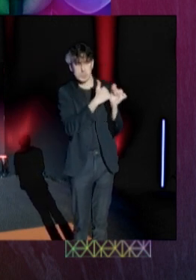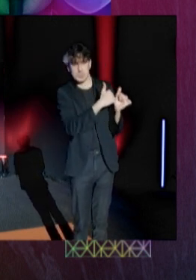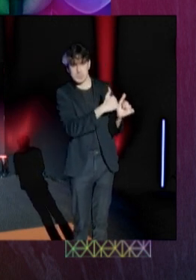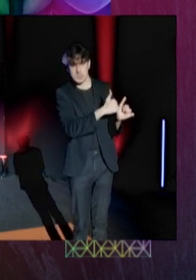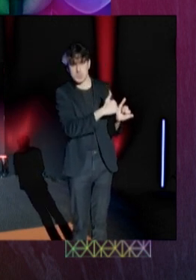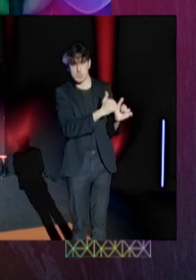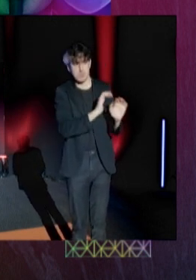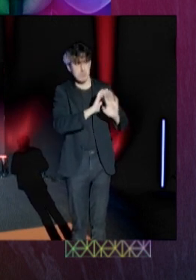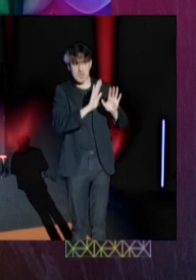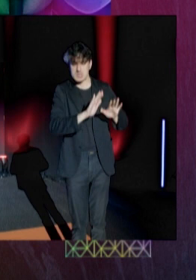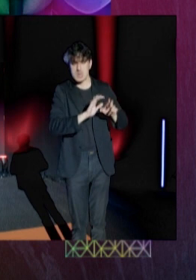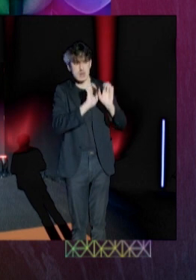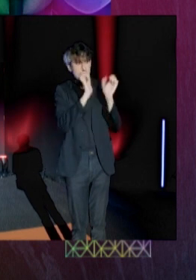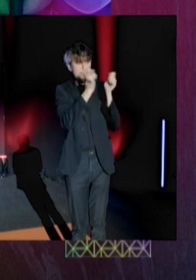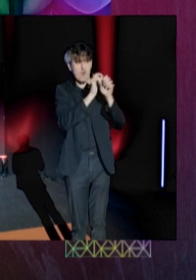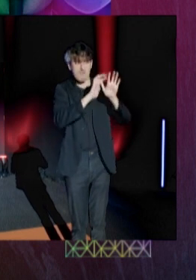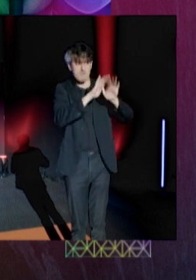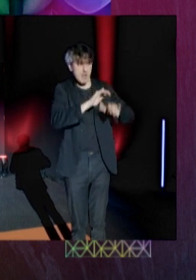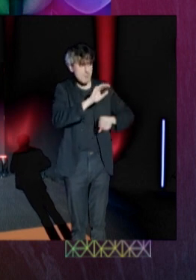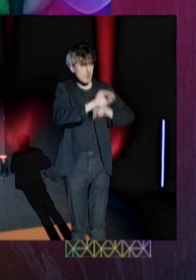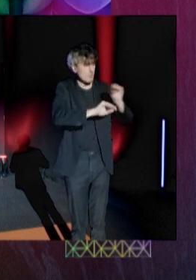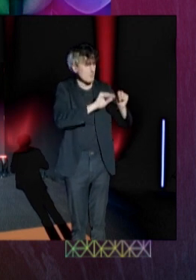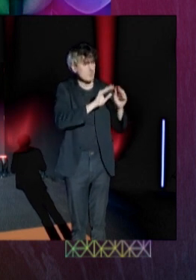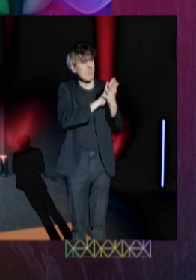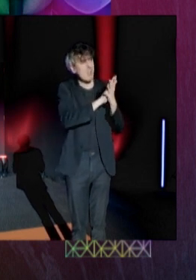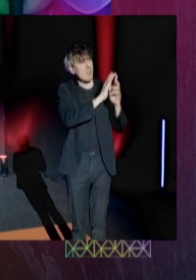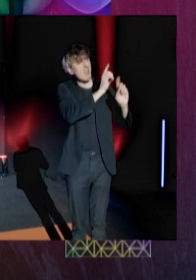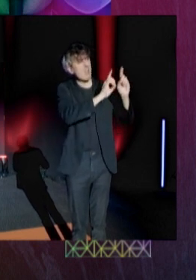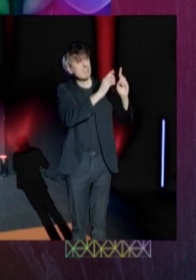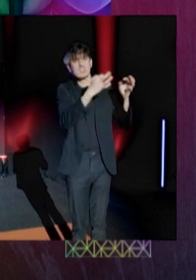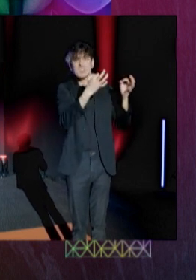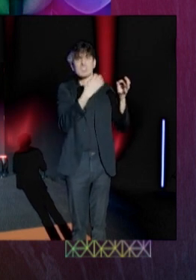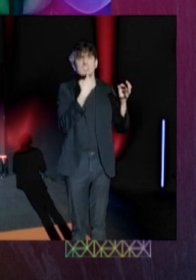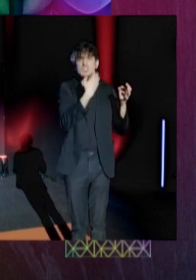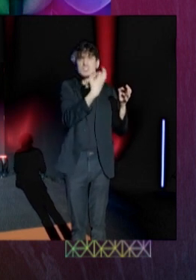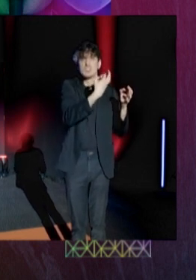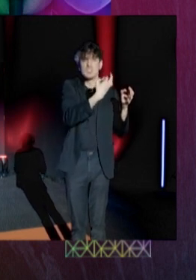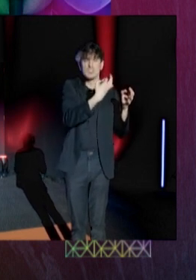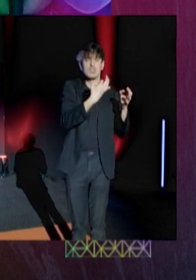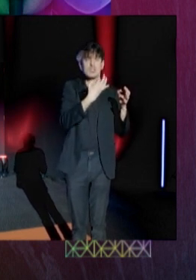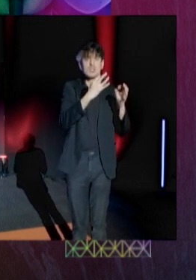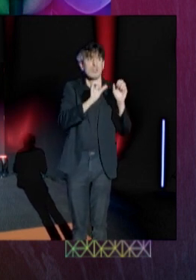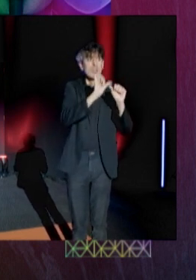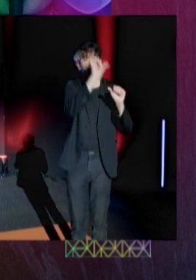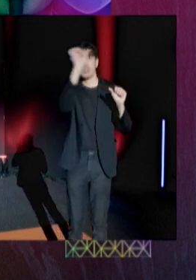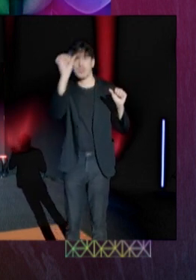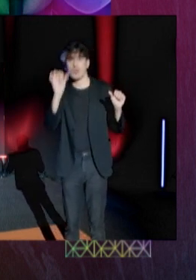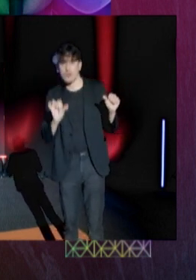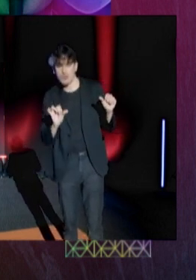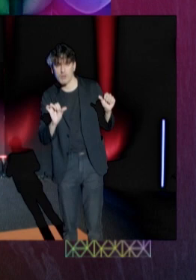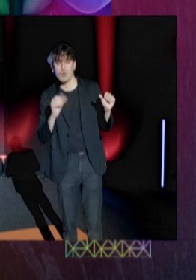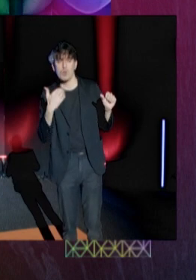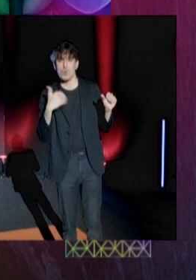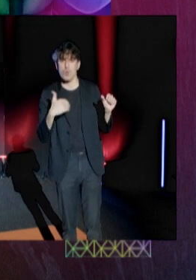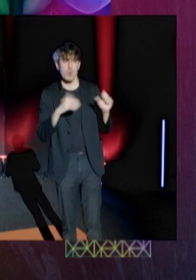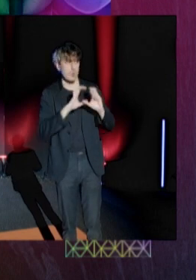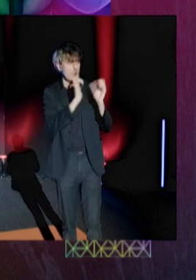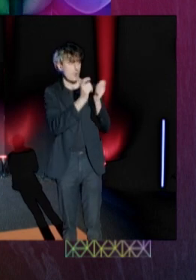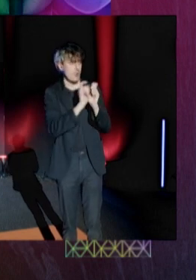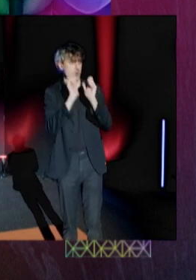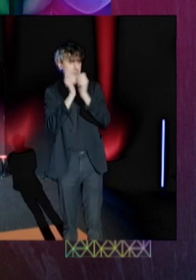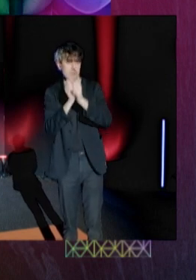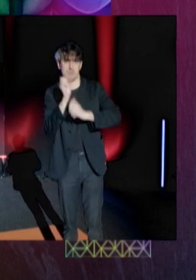que hago es preguntar al final de la reunión de qué han hablado Qué han dicho lo hago a final de día y me salvo Bueno me ahorro un montón de reuniones